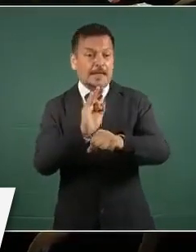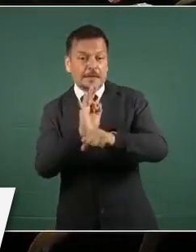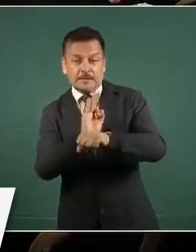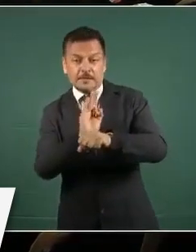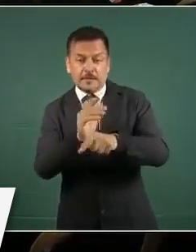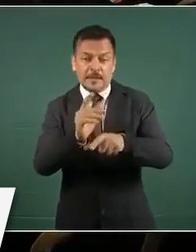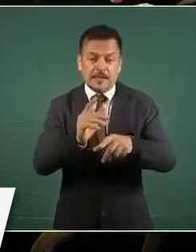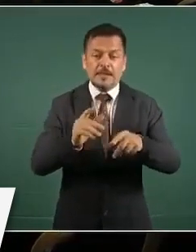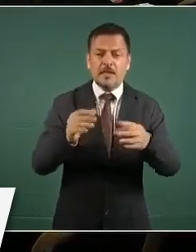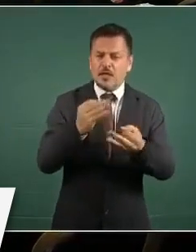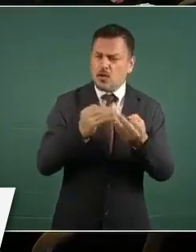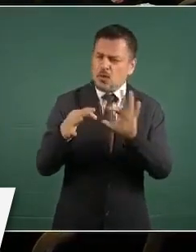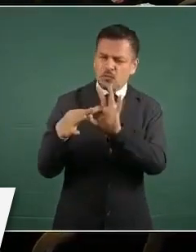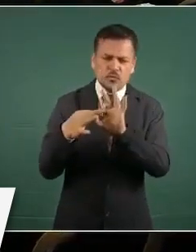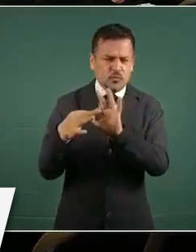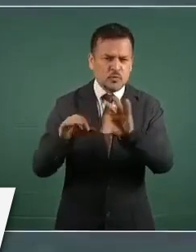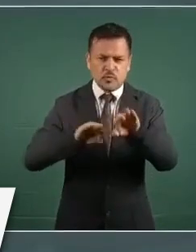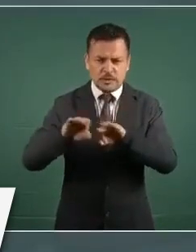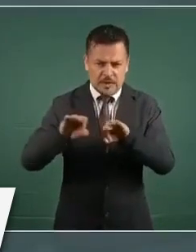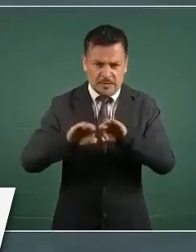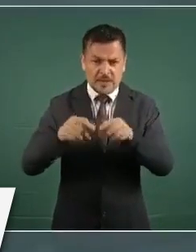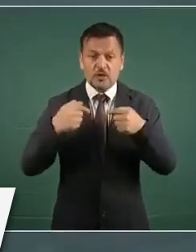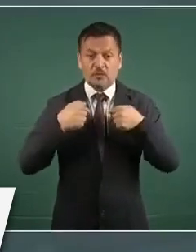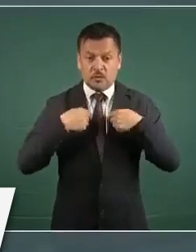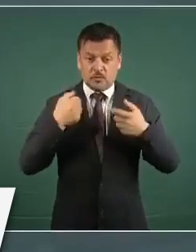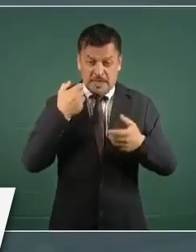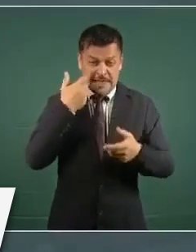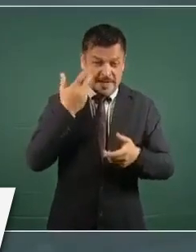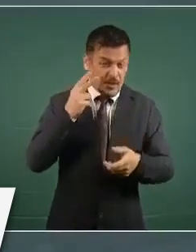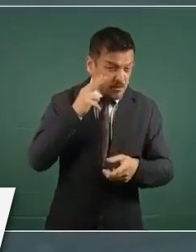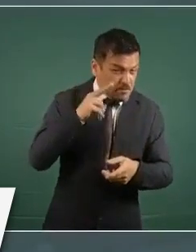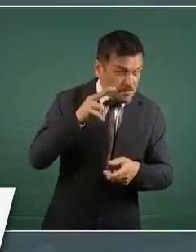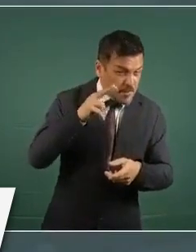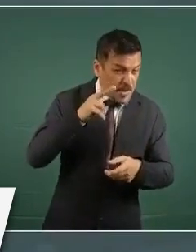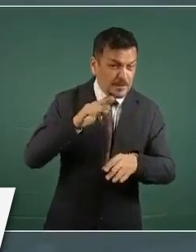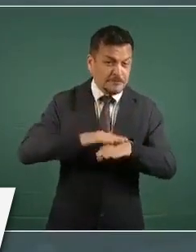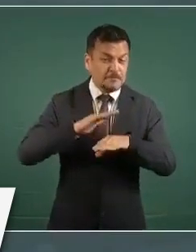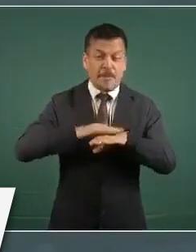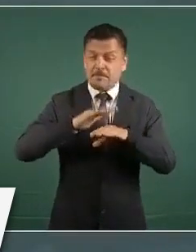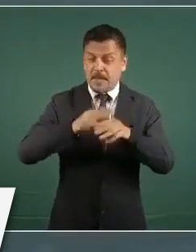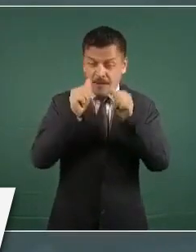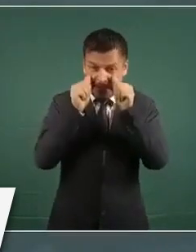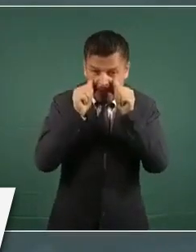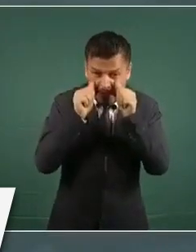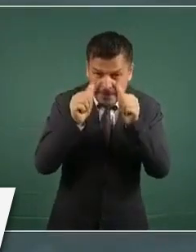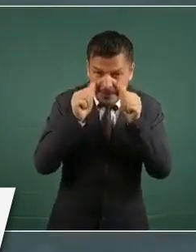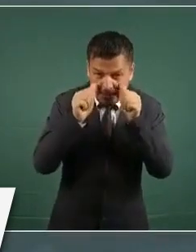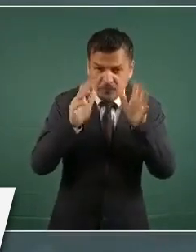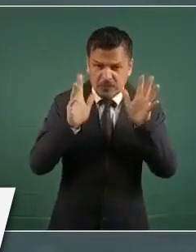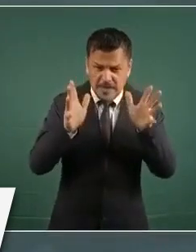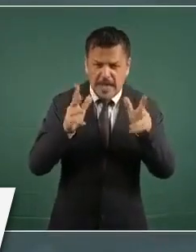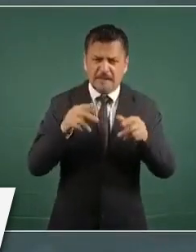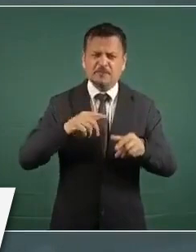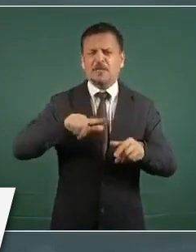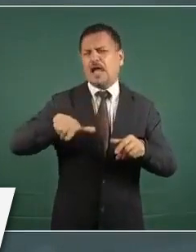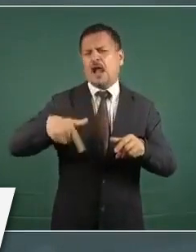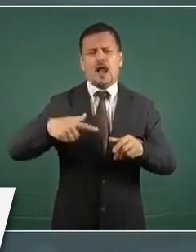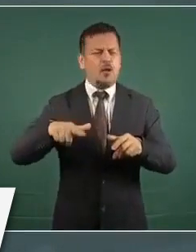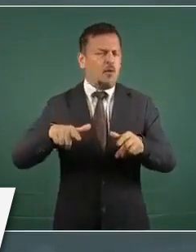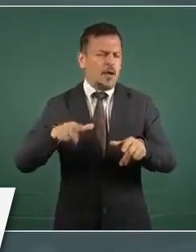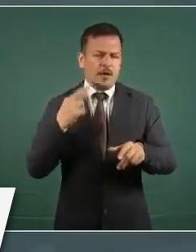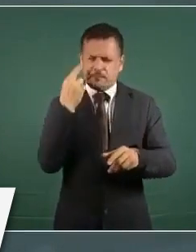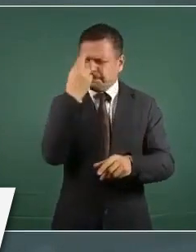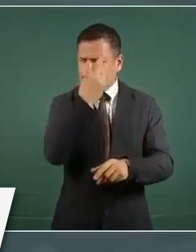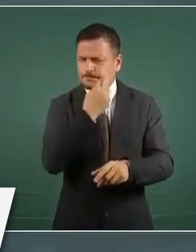llevado conjuntamente algo que va a llamar mucho su atención y que es con lo que voy a empezar después de un análisis exhaustivo de